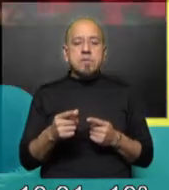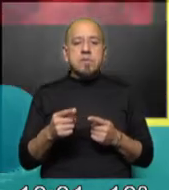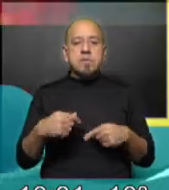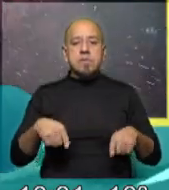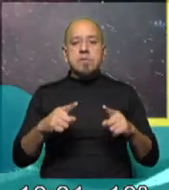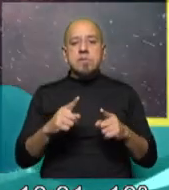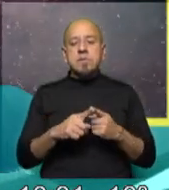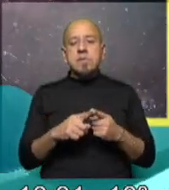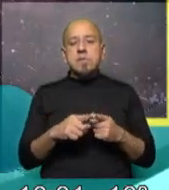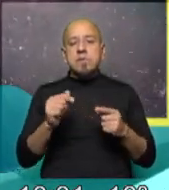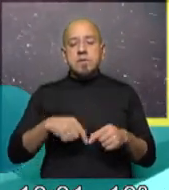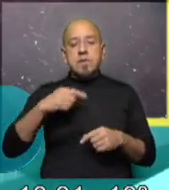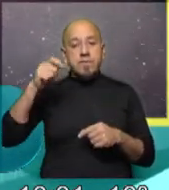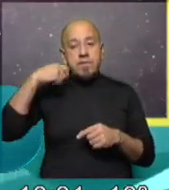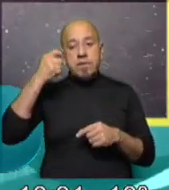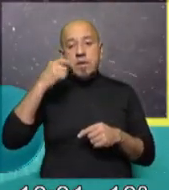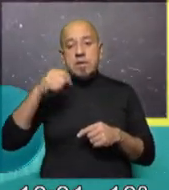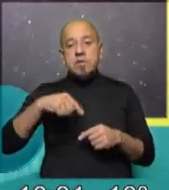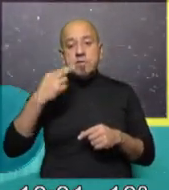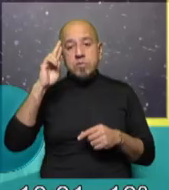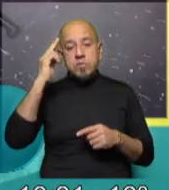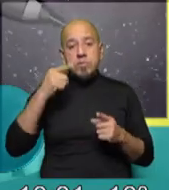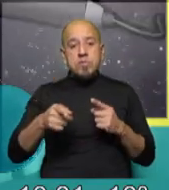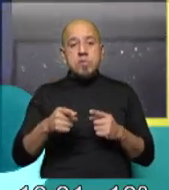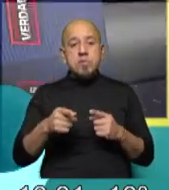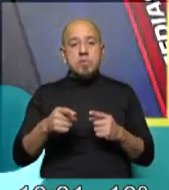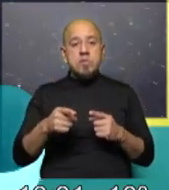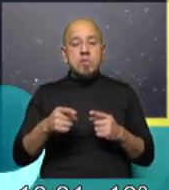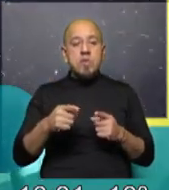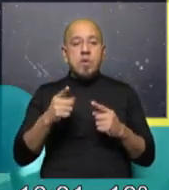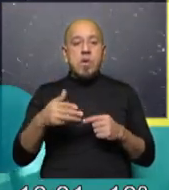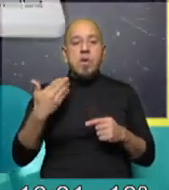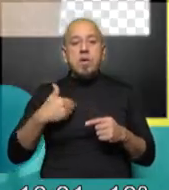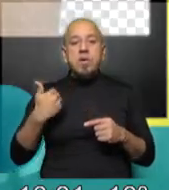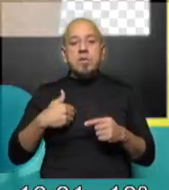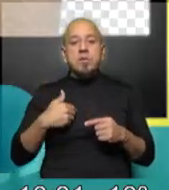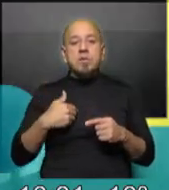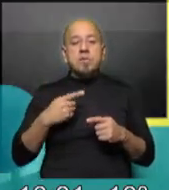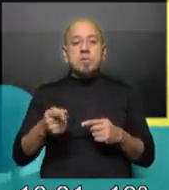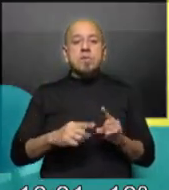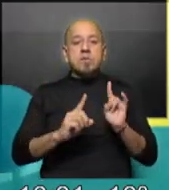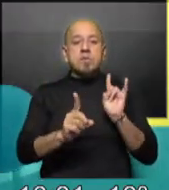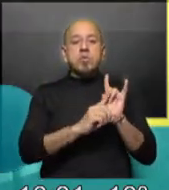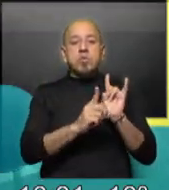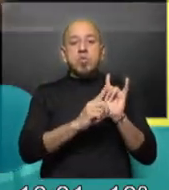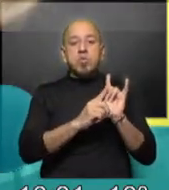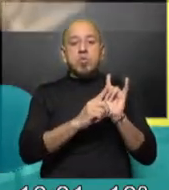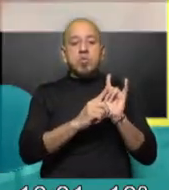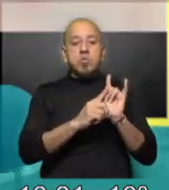Domingo Miles, y está filmada acá. Una pata de la producción en Argentina y se estrena en YouTube. O sea